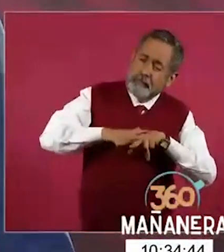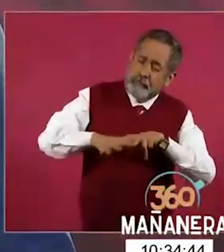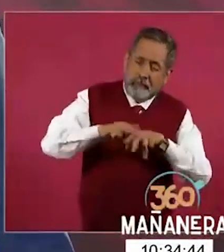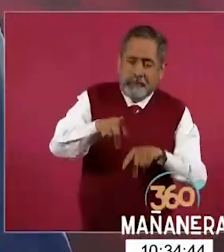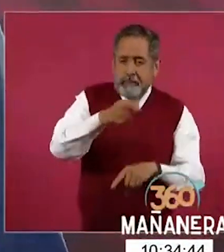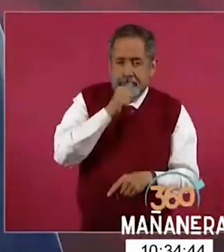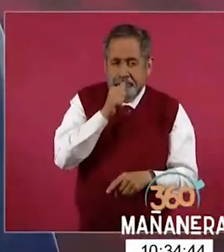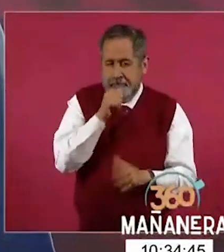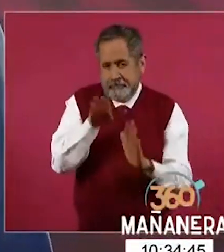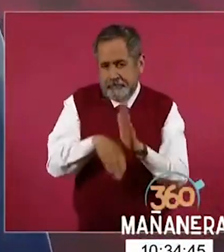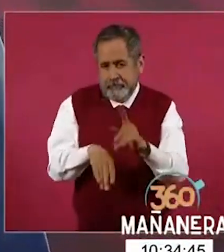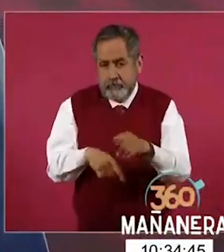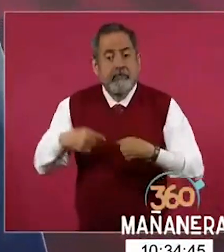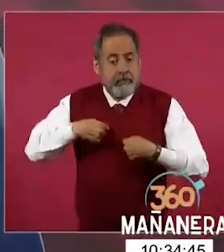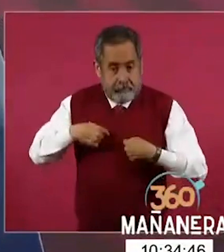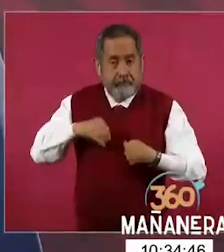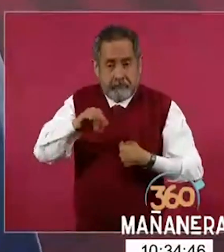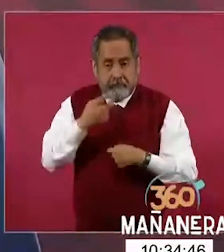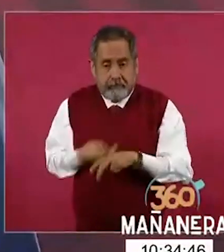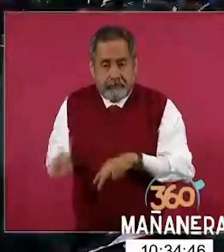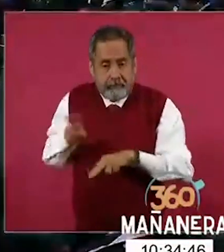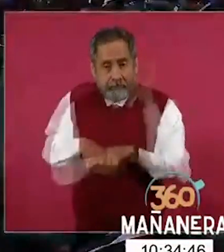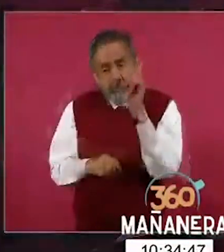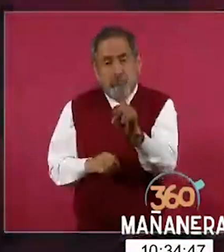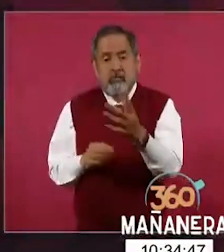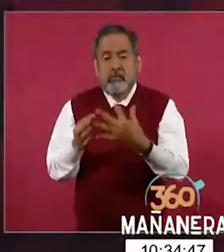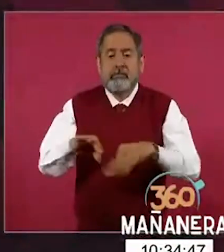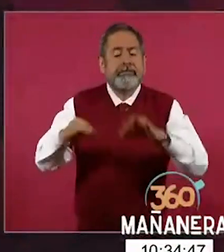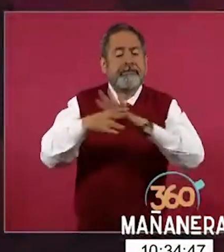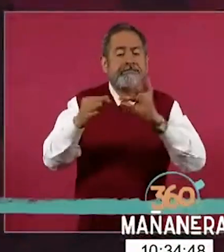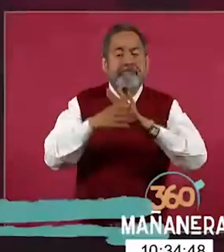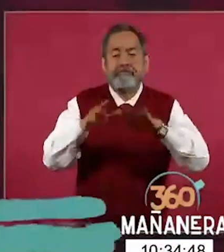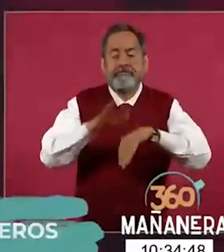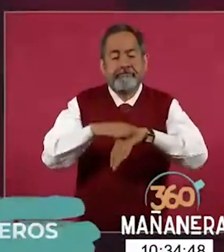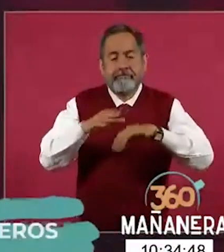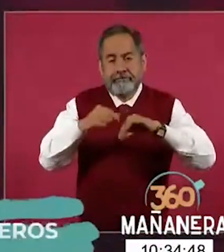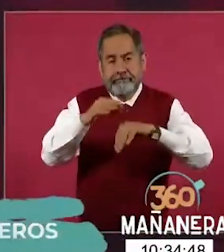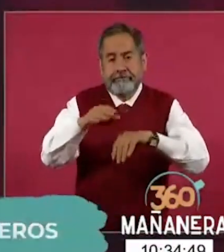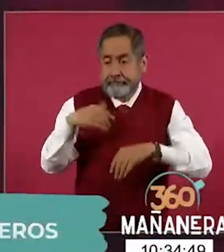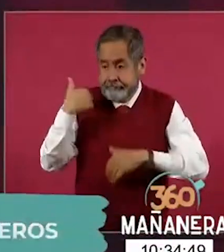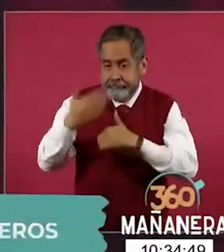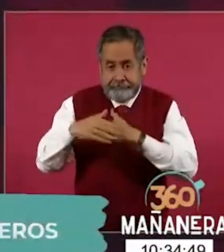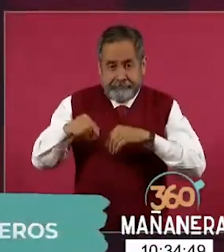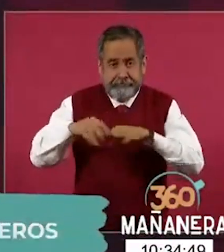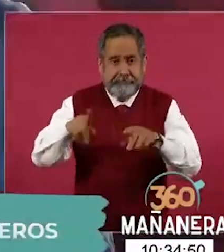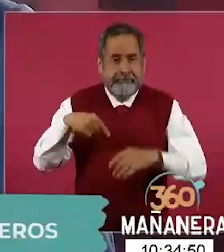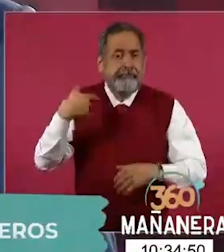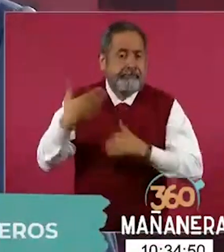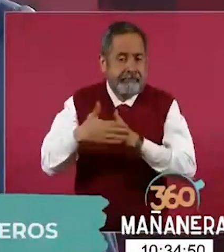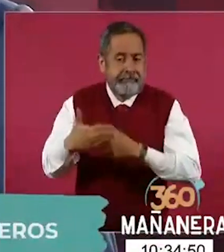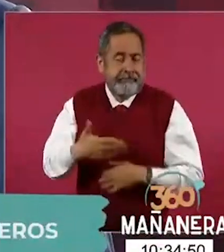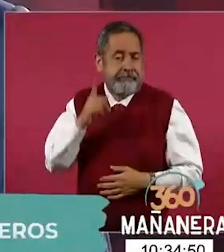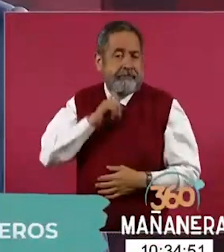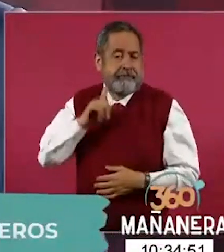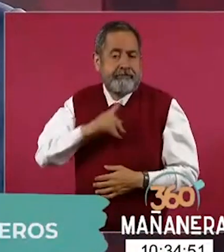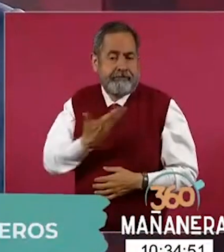de pasajeros a mí sí es lo que va a ser la